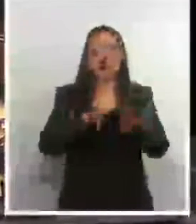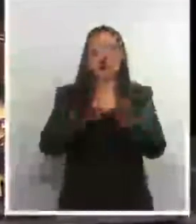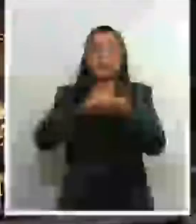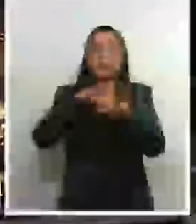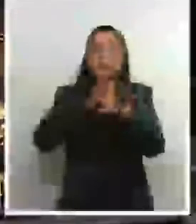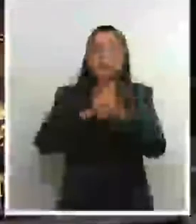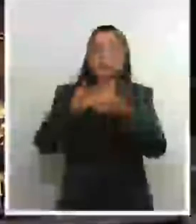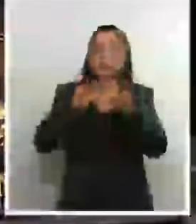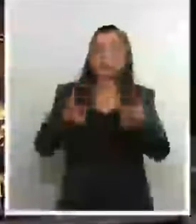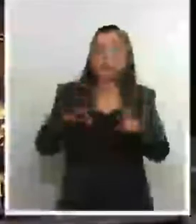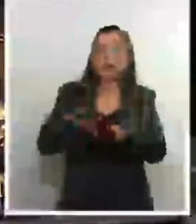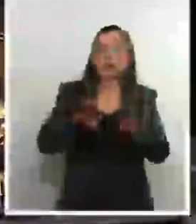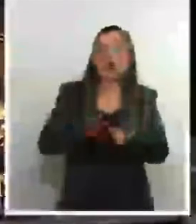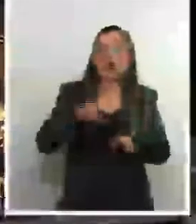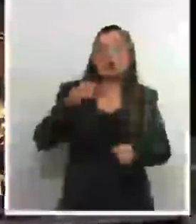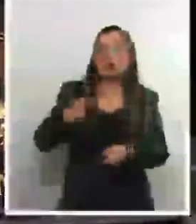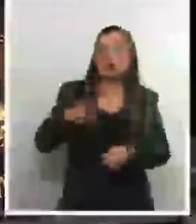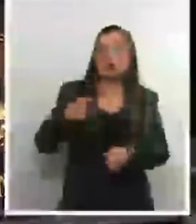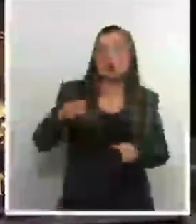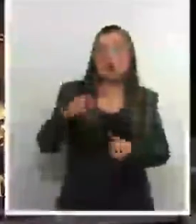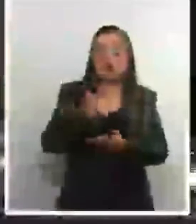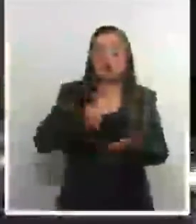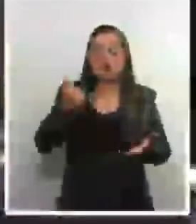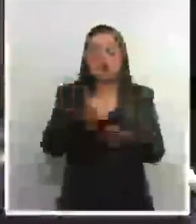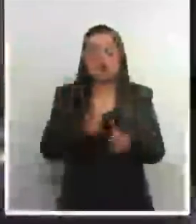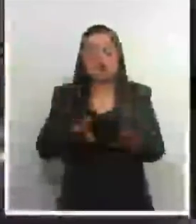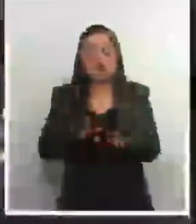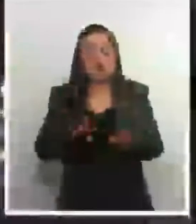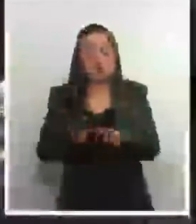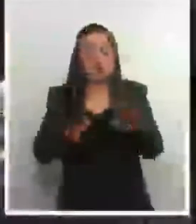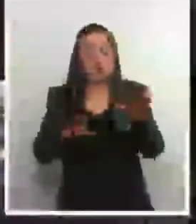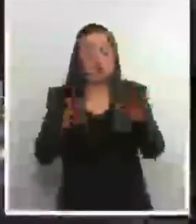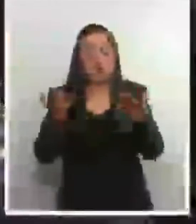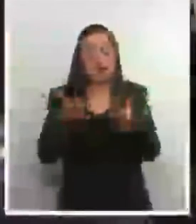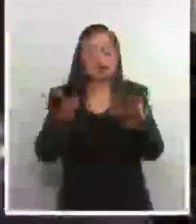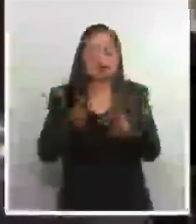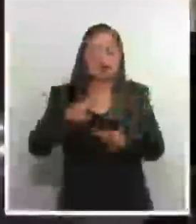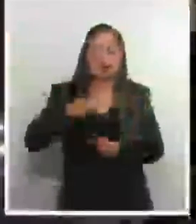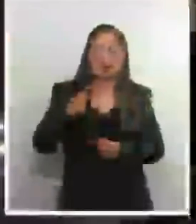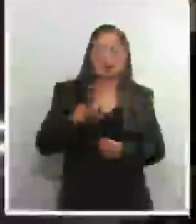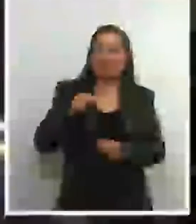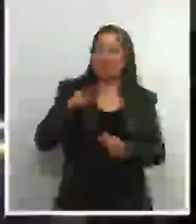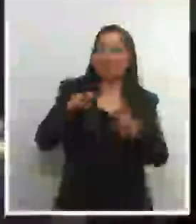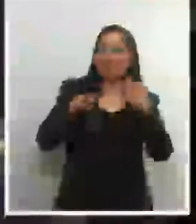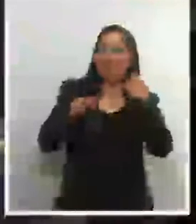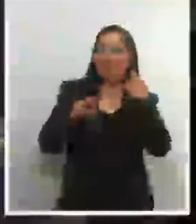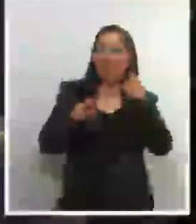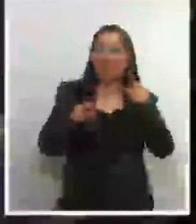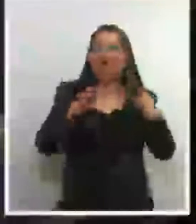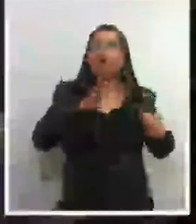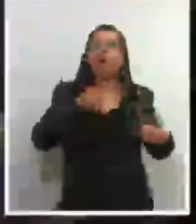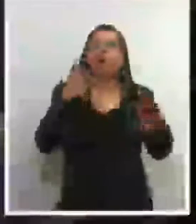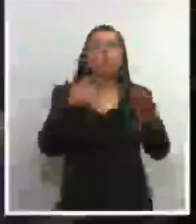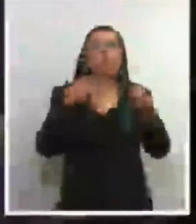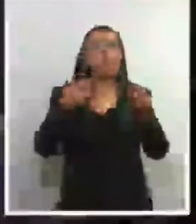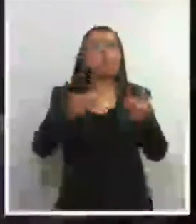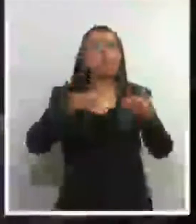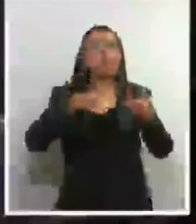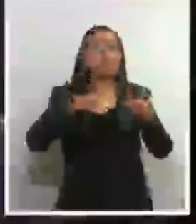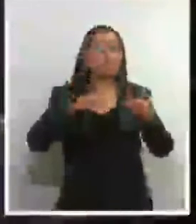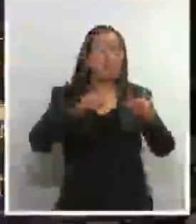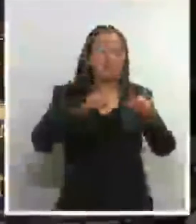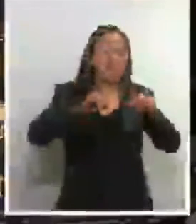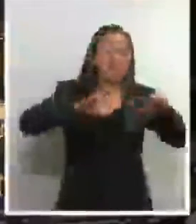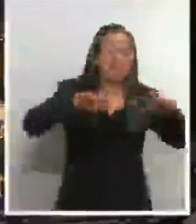por atomizar el poder de la ciudad, por crear, no estoy en contra de ello, un montón de organismos